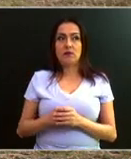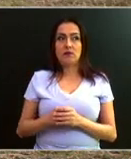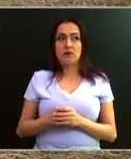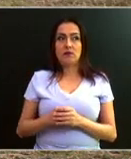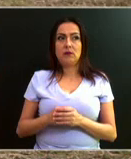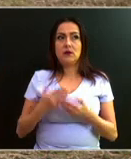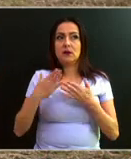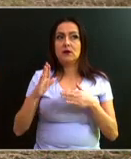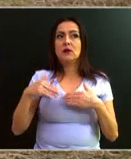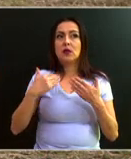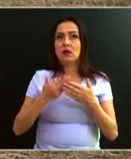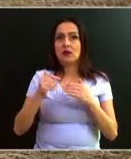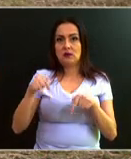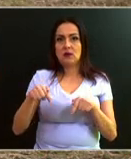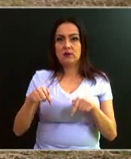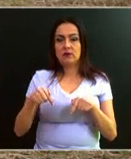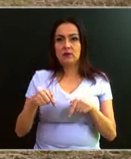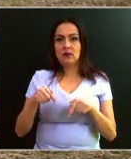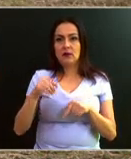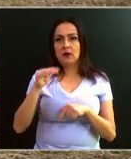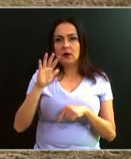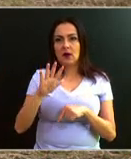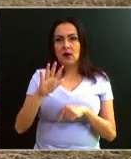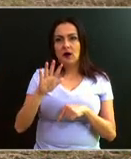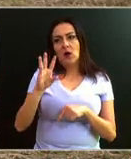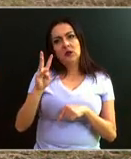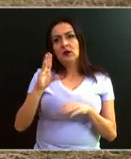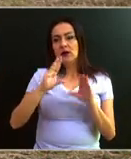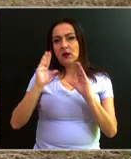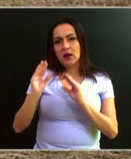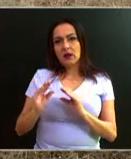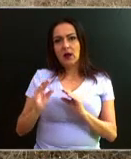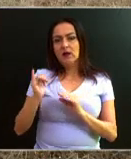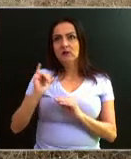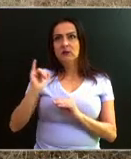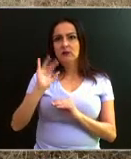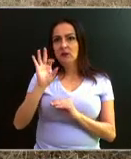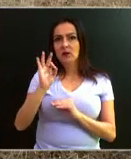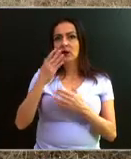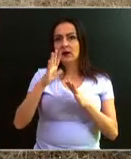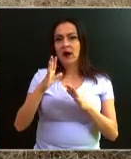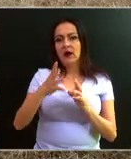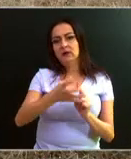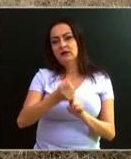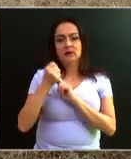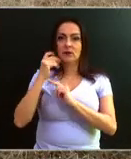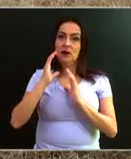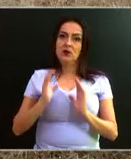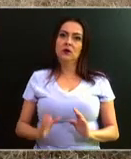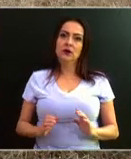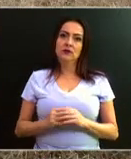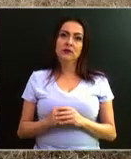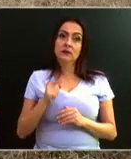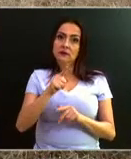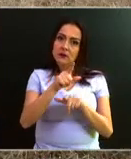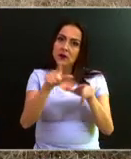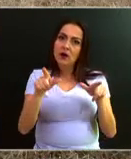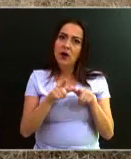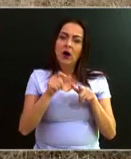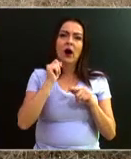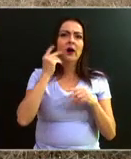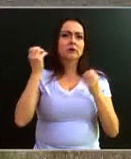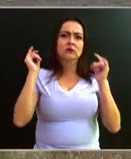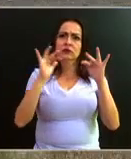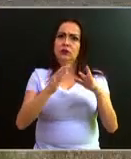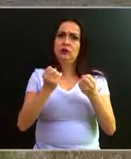ya llegaron acá eran las 5 o 6 de la tarde, como a las 9 ya sacaron los cuerpos. En esta zona de alta